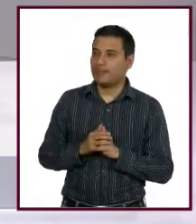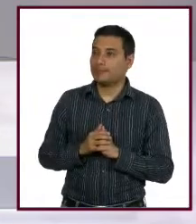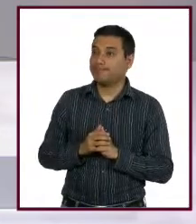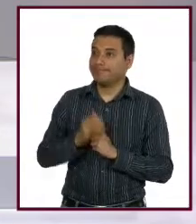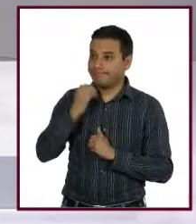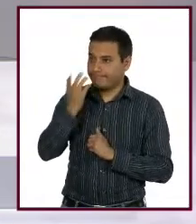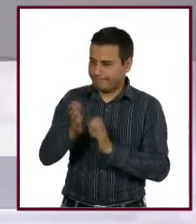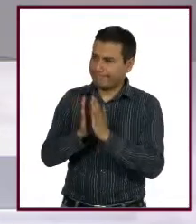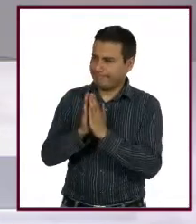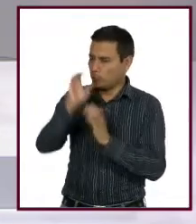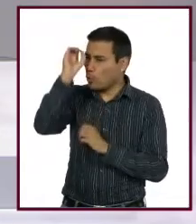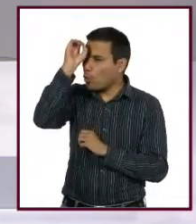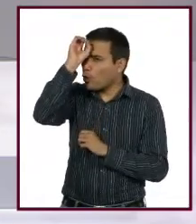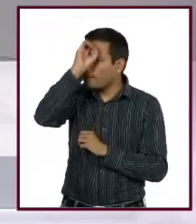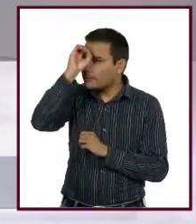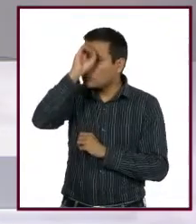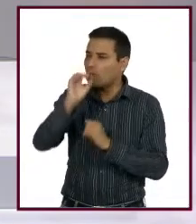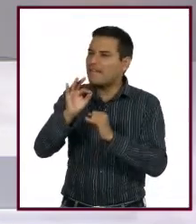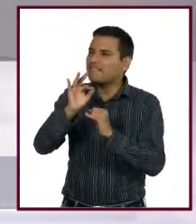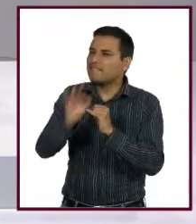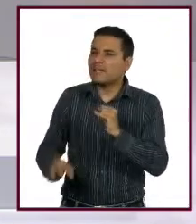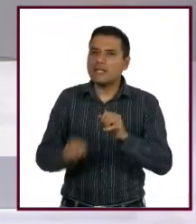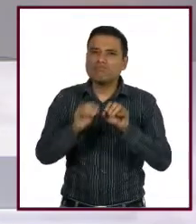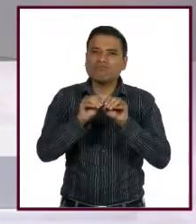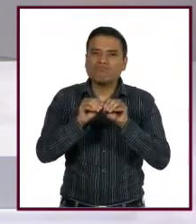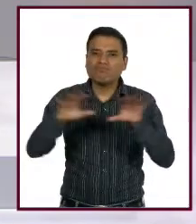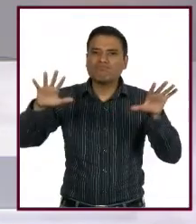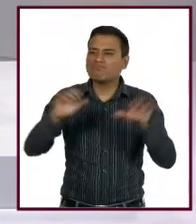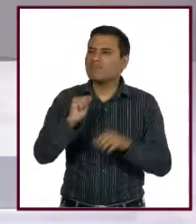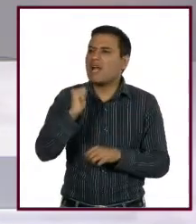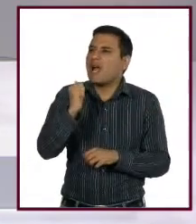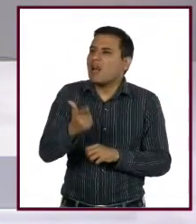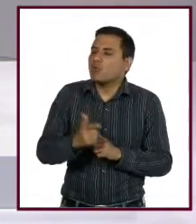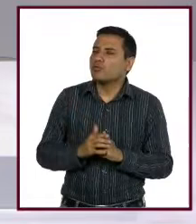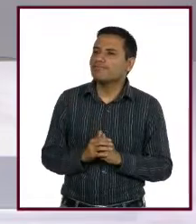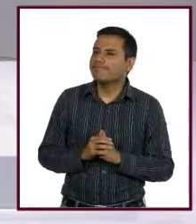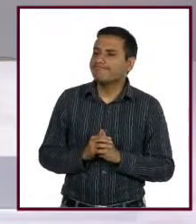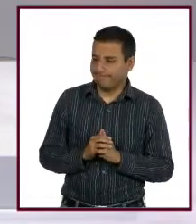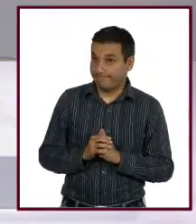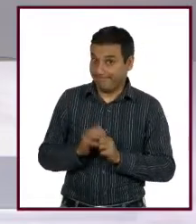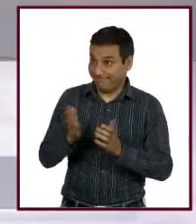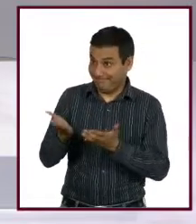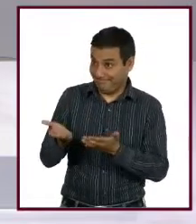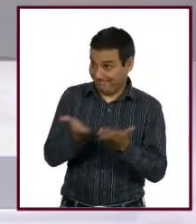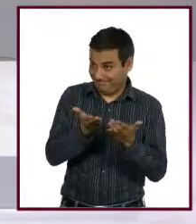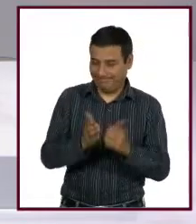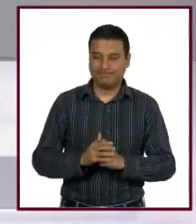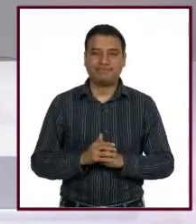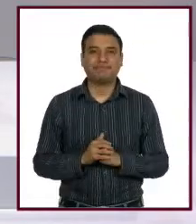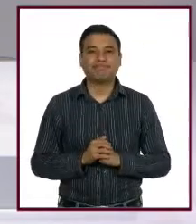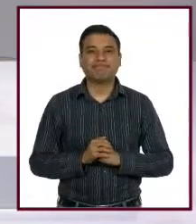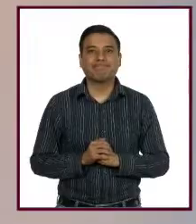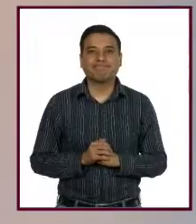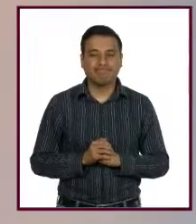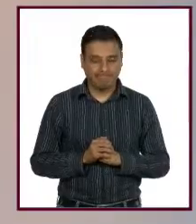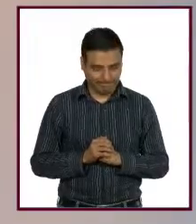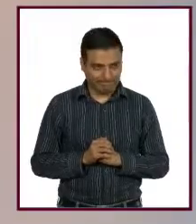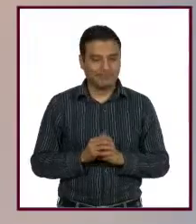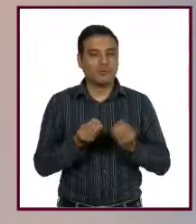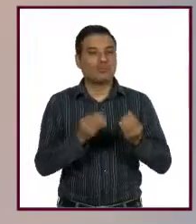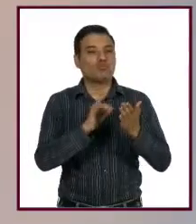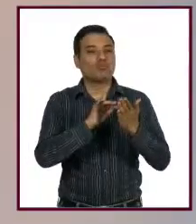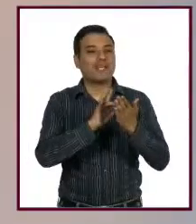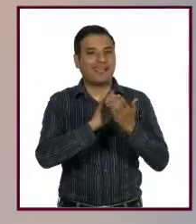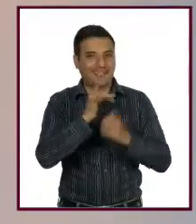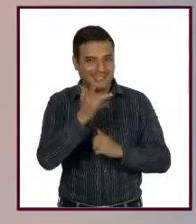queremos pedir pues un comentario final, un comentario, manera de cierre para concluir, bueno, este gran tema. Claro, muchas